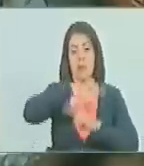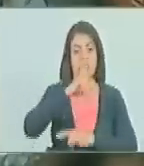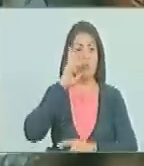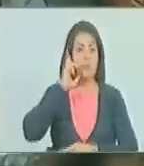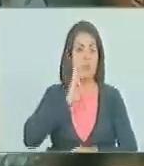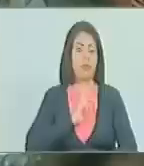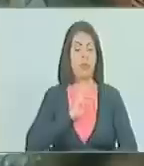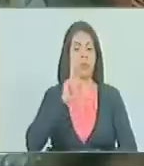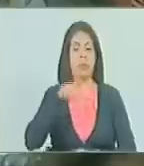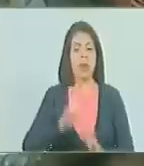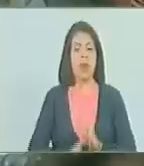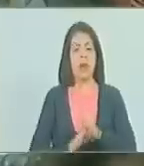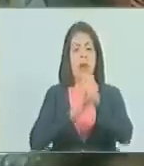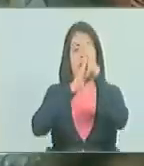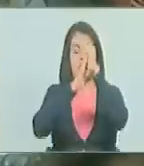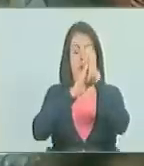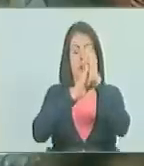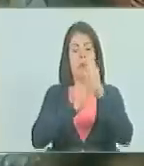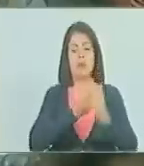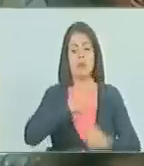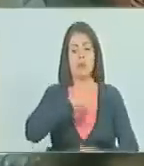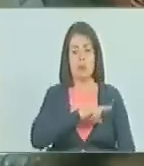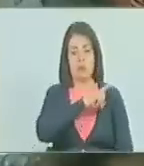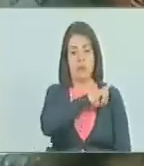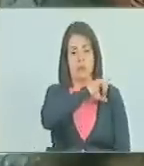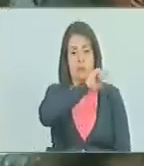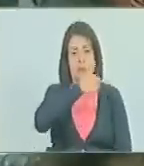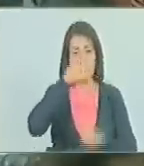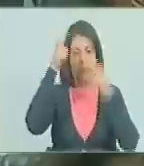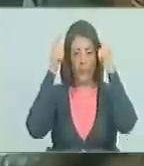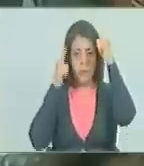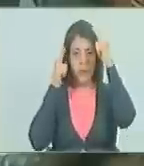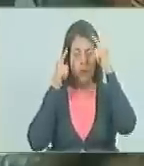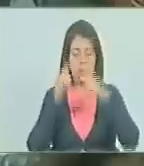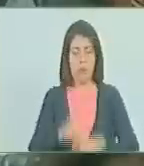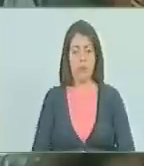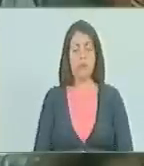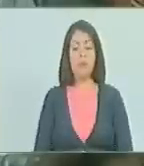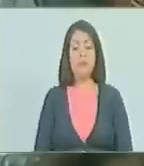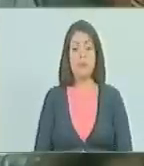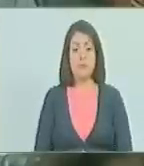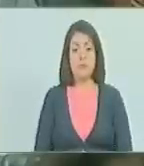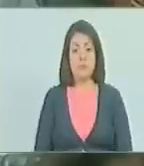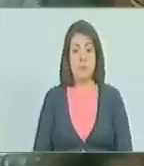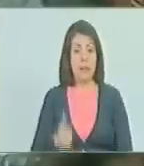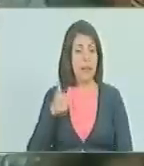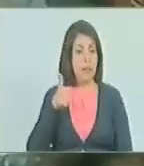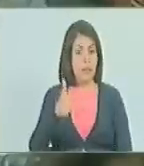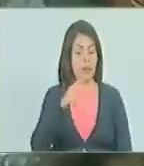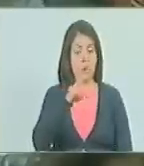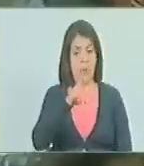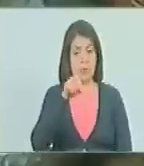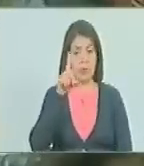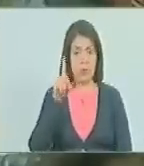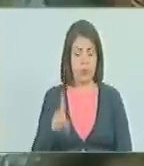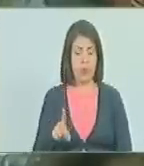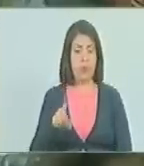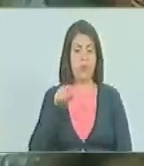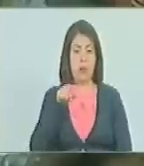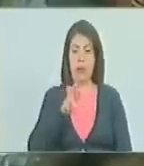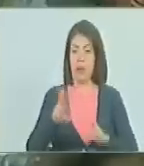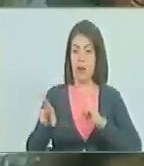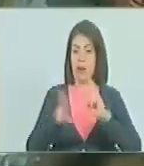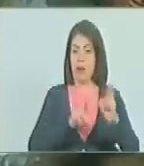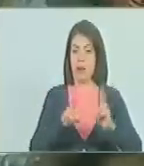bolivariana y con el liderazgo de nuestro comandante Hugo Chávez. En pleno siglo XXI, esta